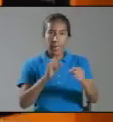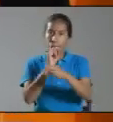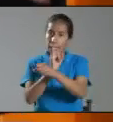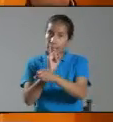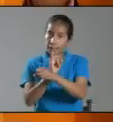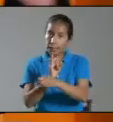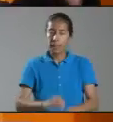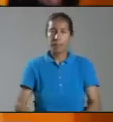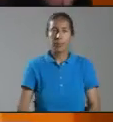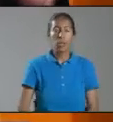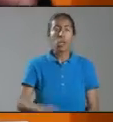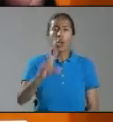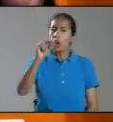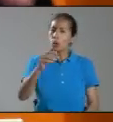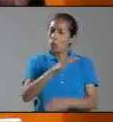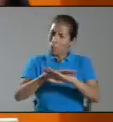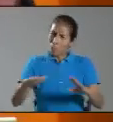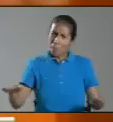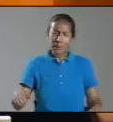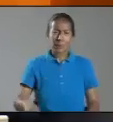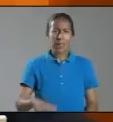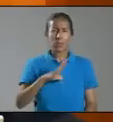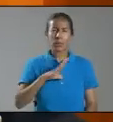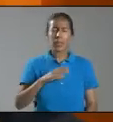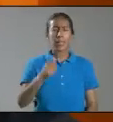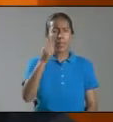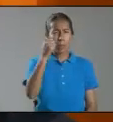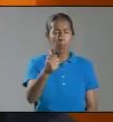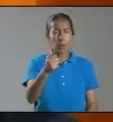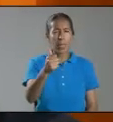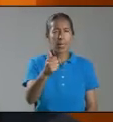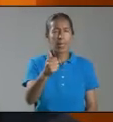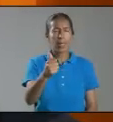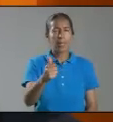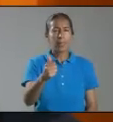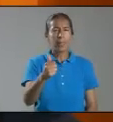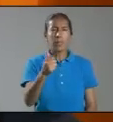no, incluso no basta con tener buena intención.